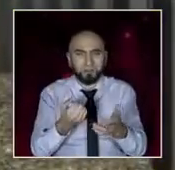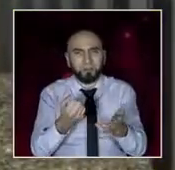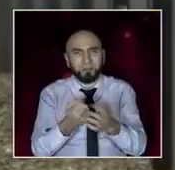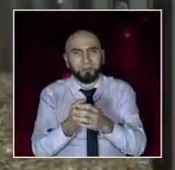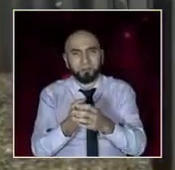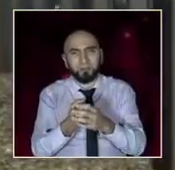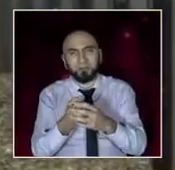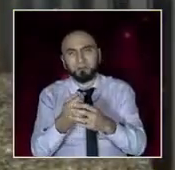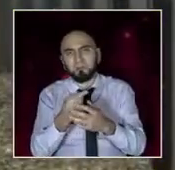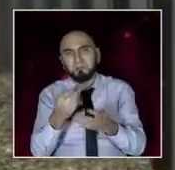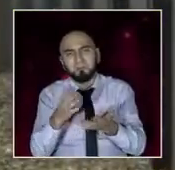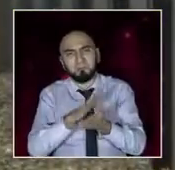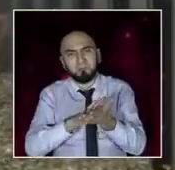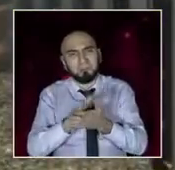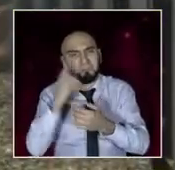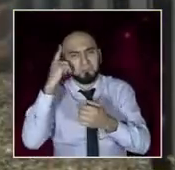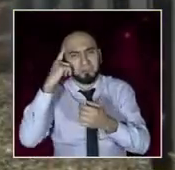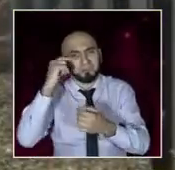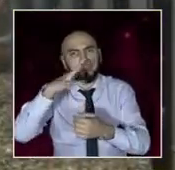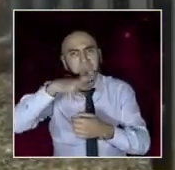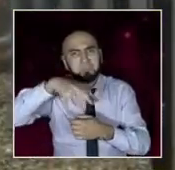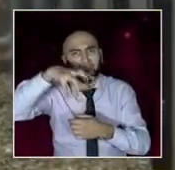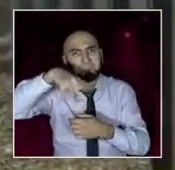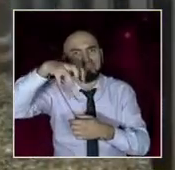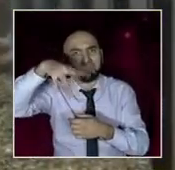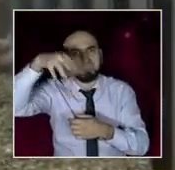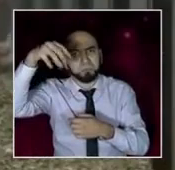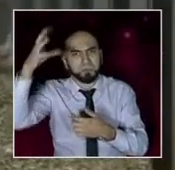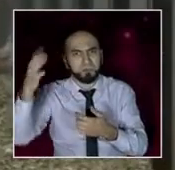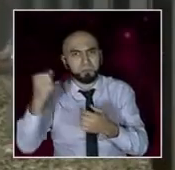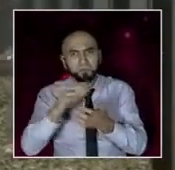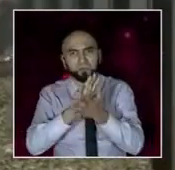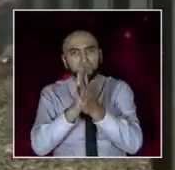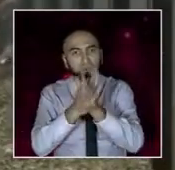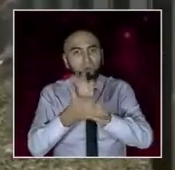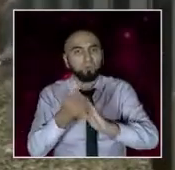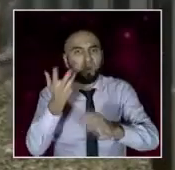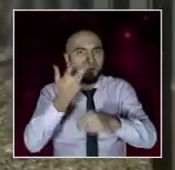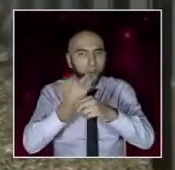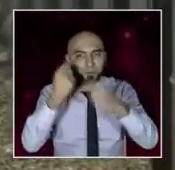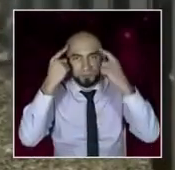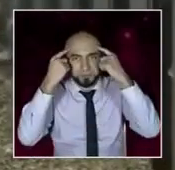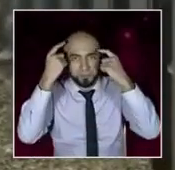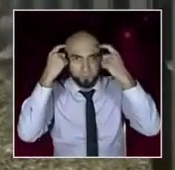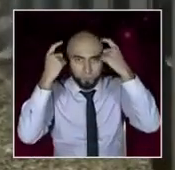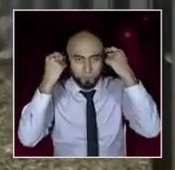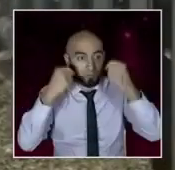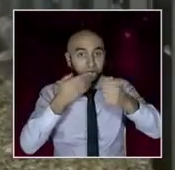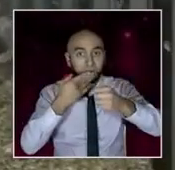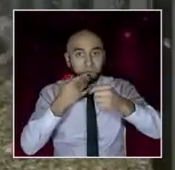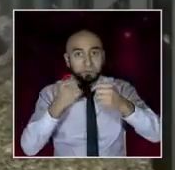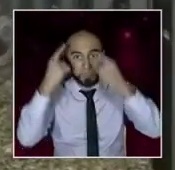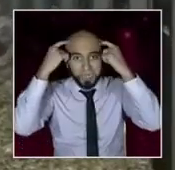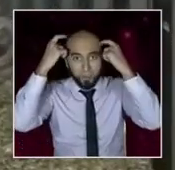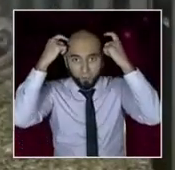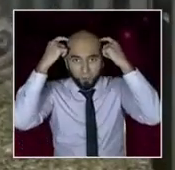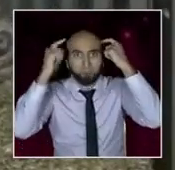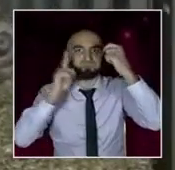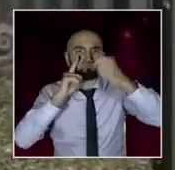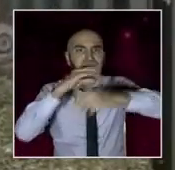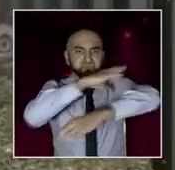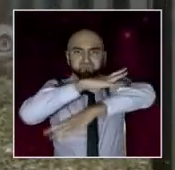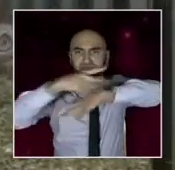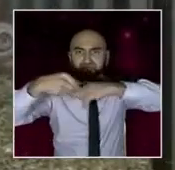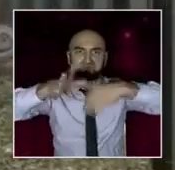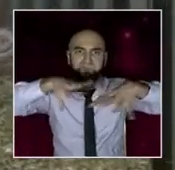Y si pensamos en el octopus con todas sus células cerebrales en sus extremidades, entonces la experiencia